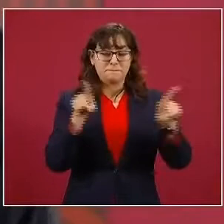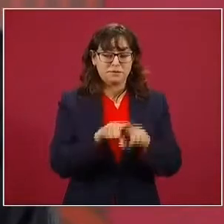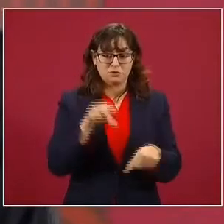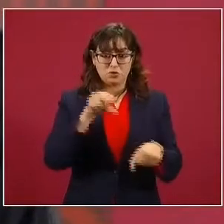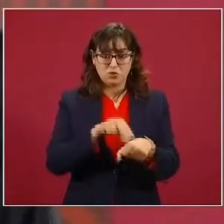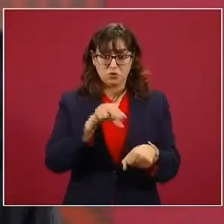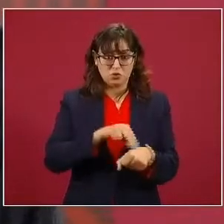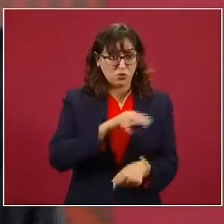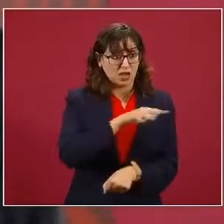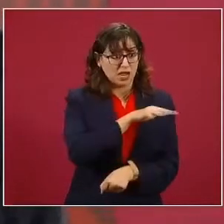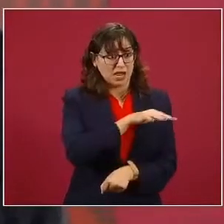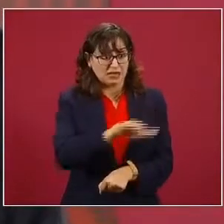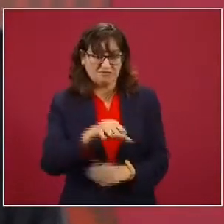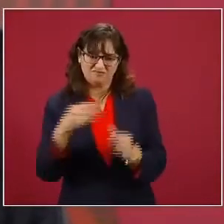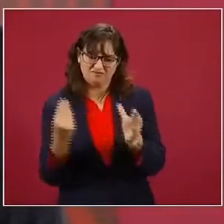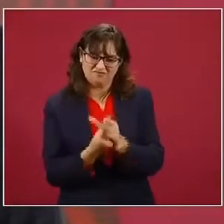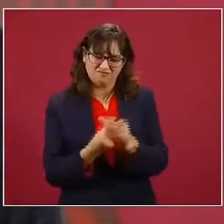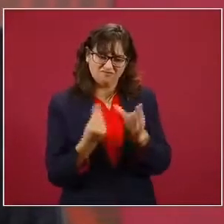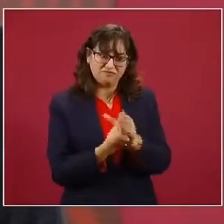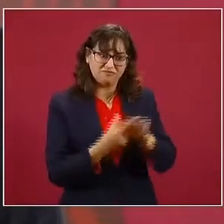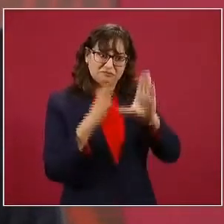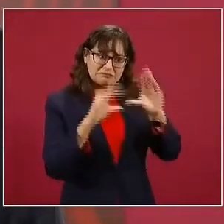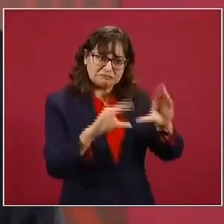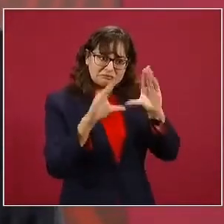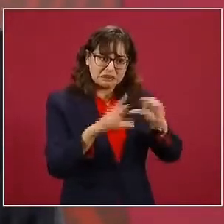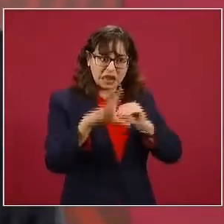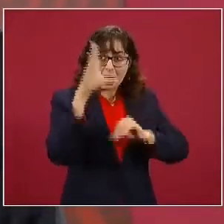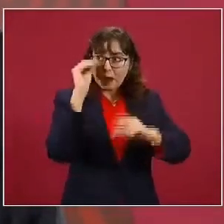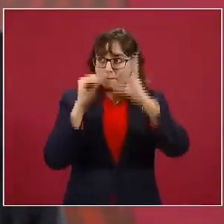generales para atender COVID.